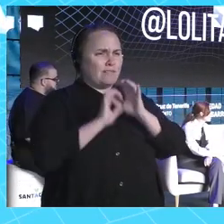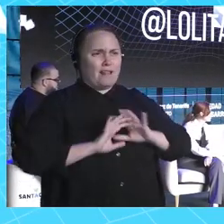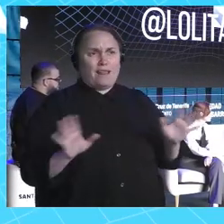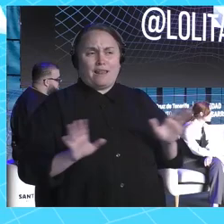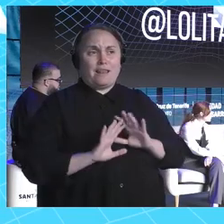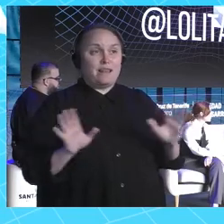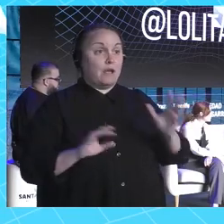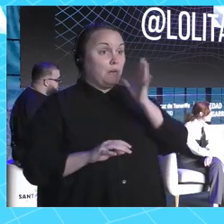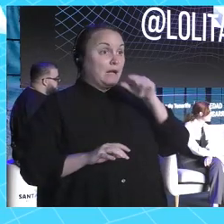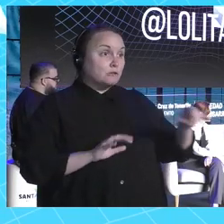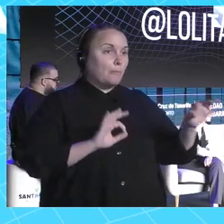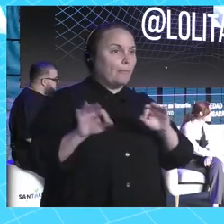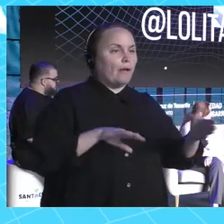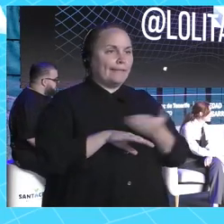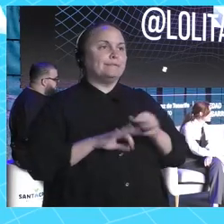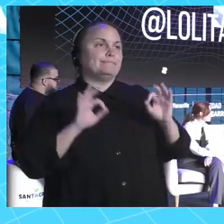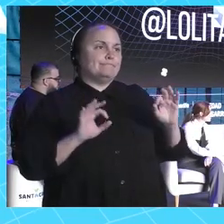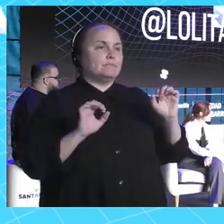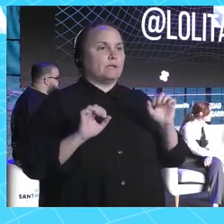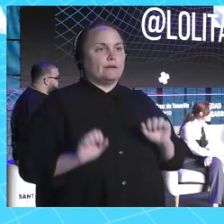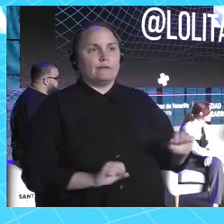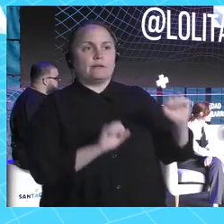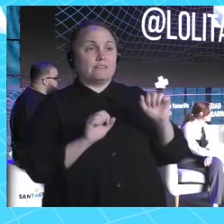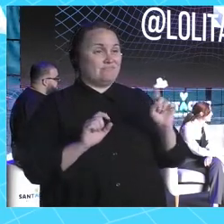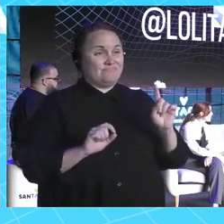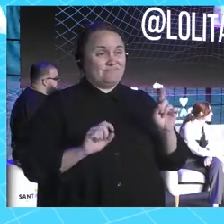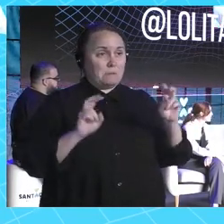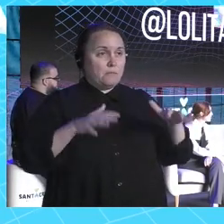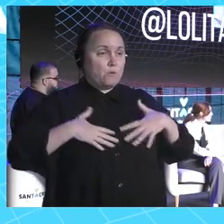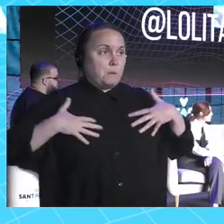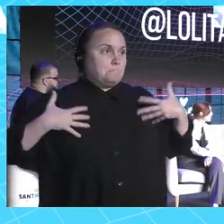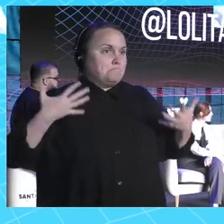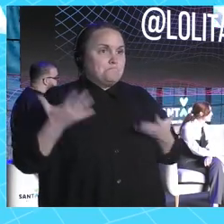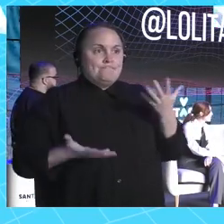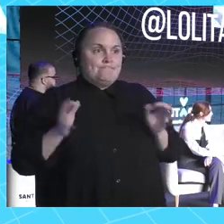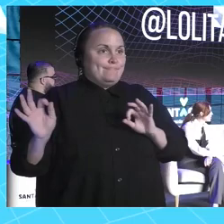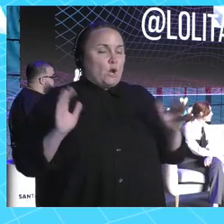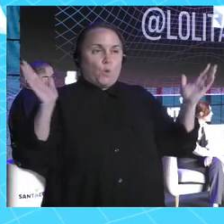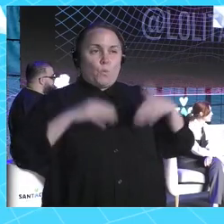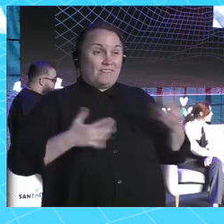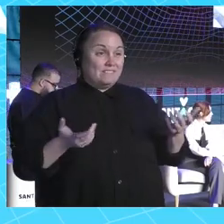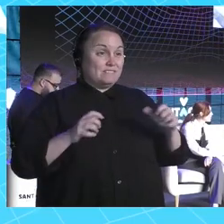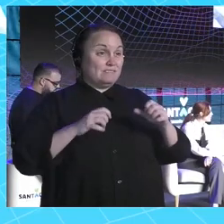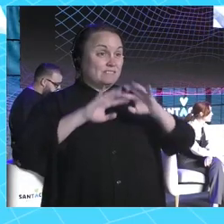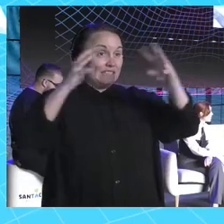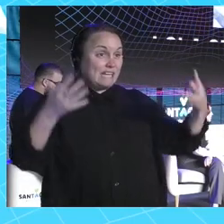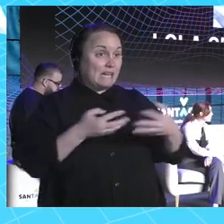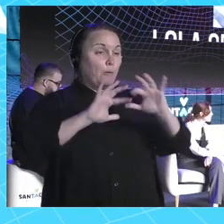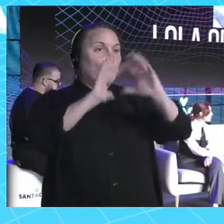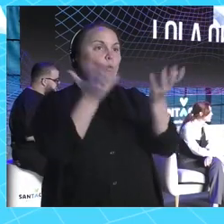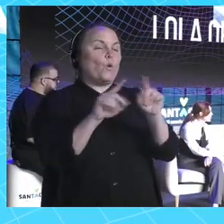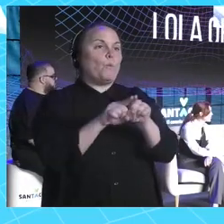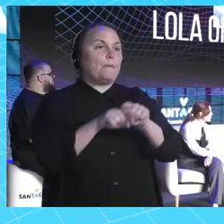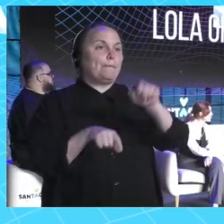nadie nos prepara para esto no para la parte emocional es un mundo pues en el que hay muchísima gente anónima con